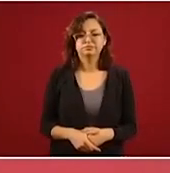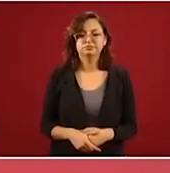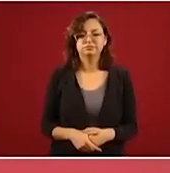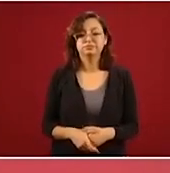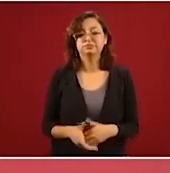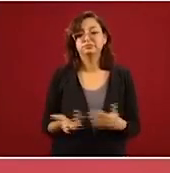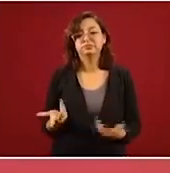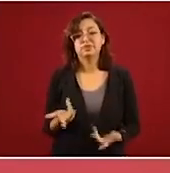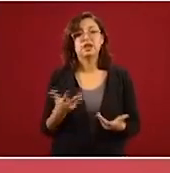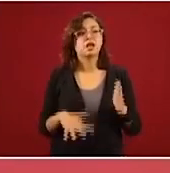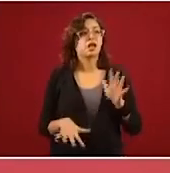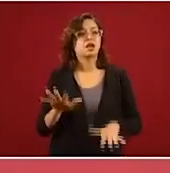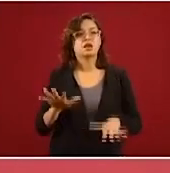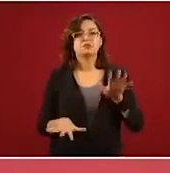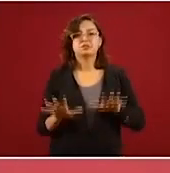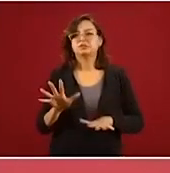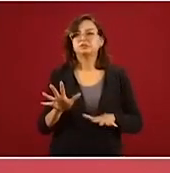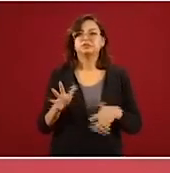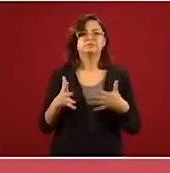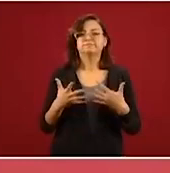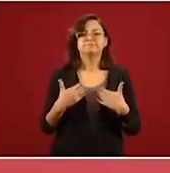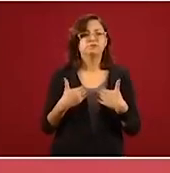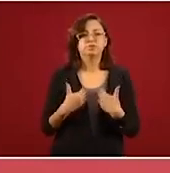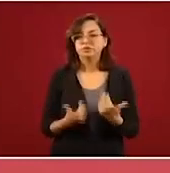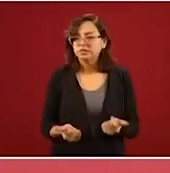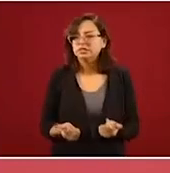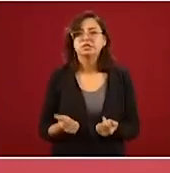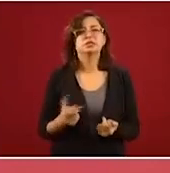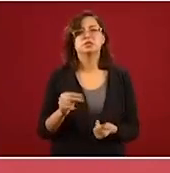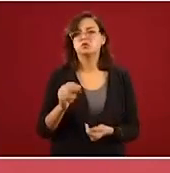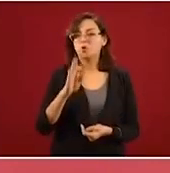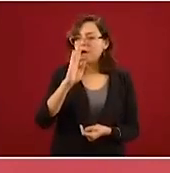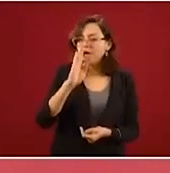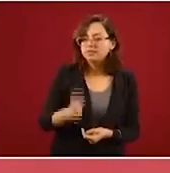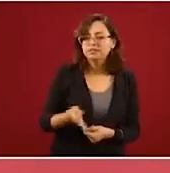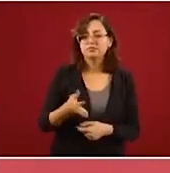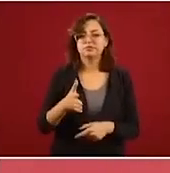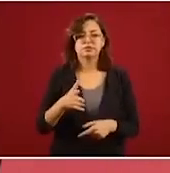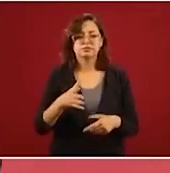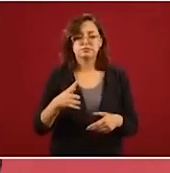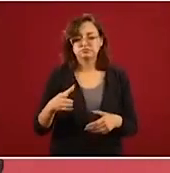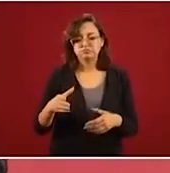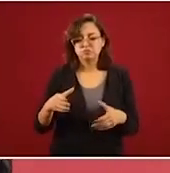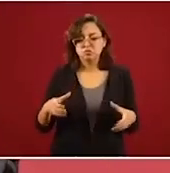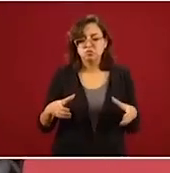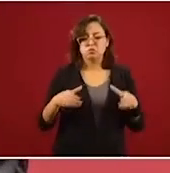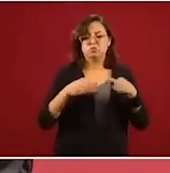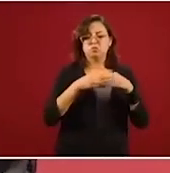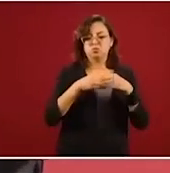a veces no se interpreta bien o no se acepta por la tecnocracia,